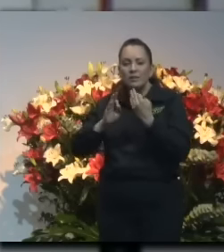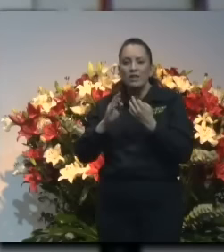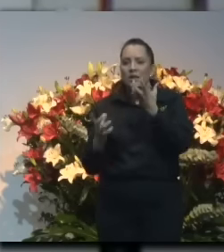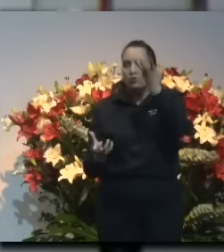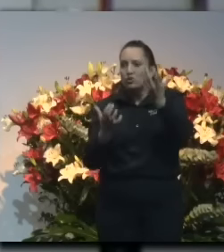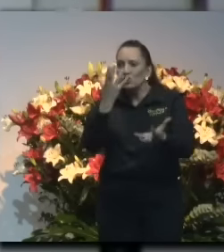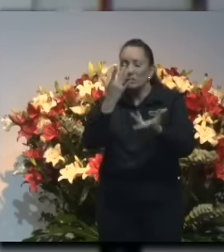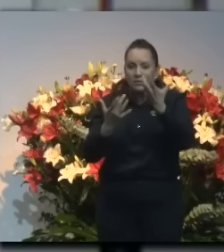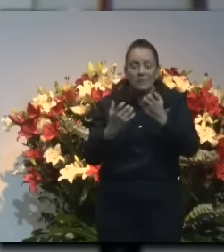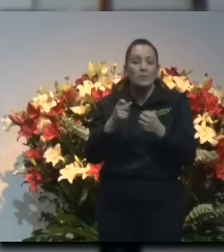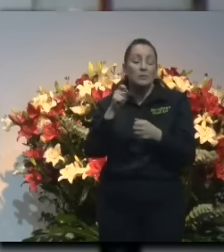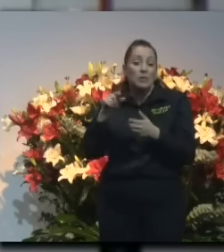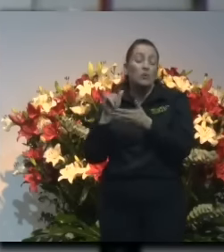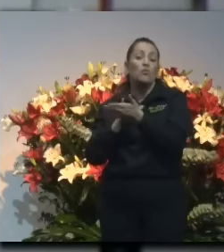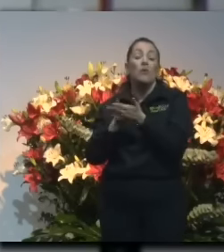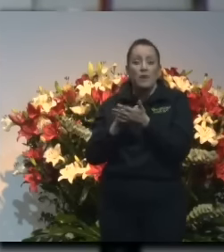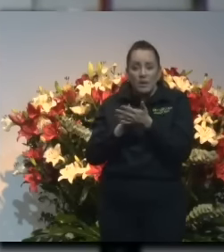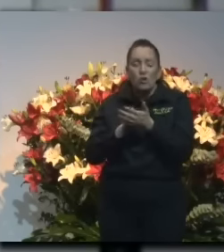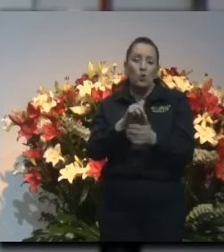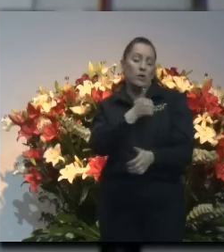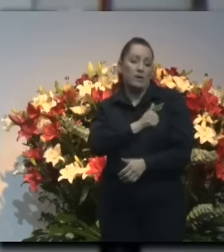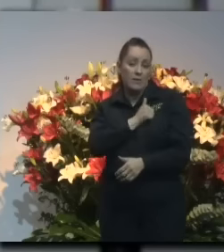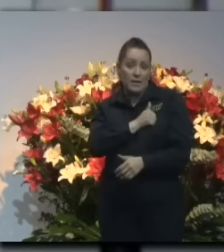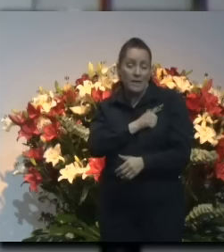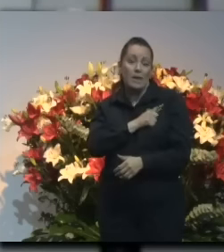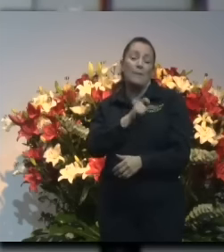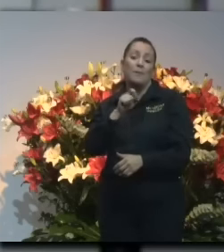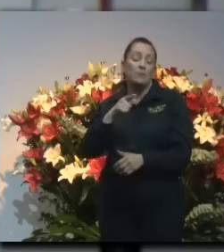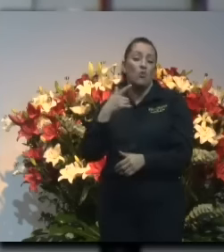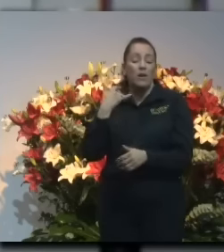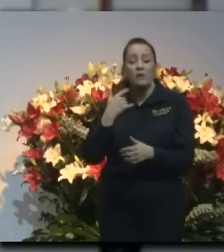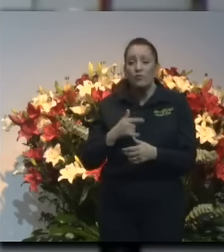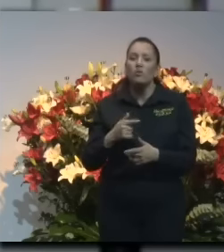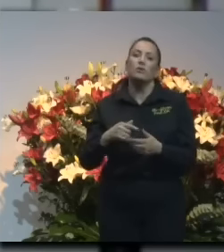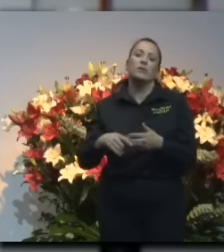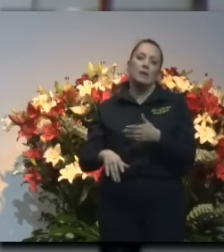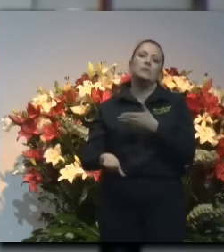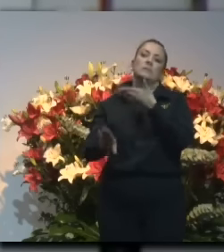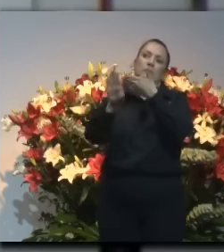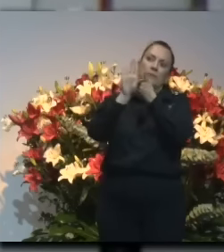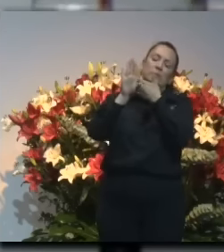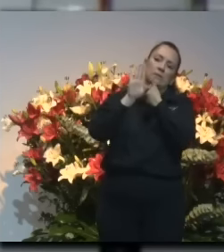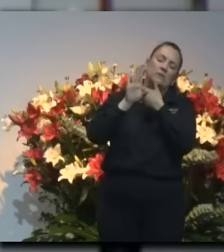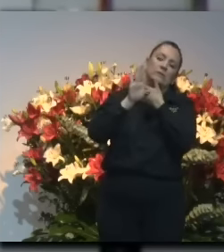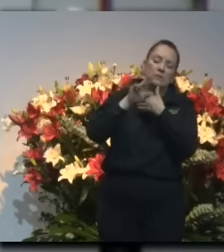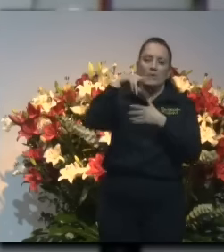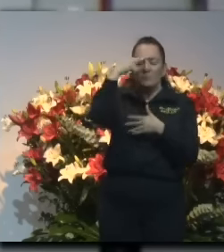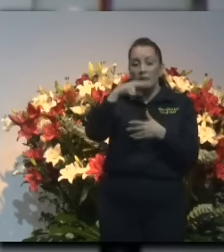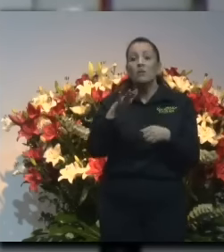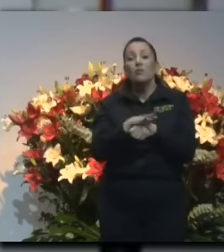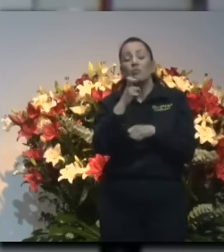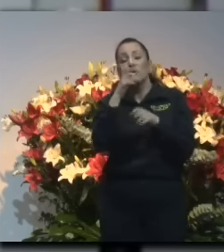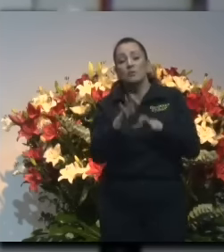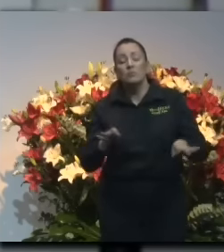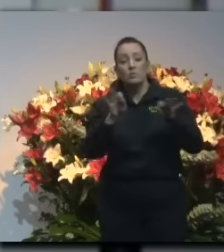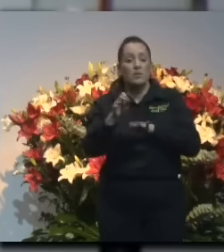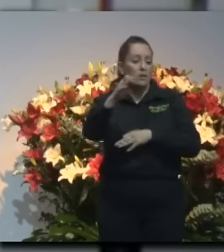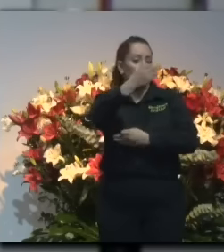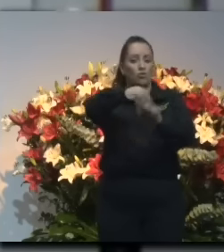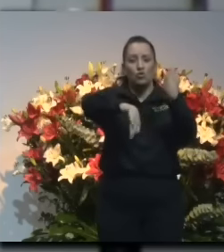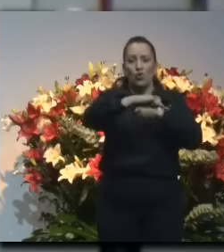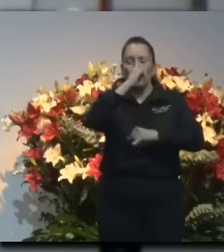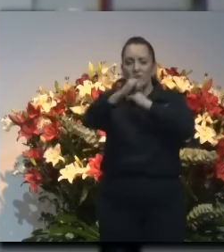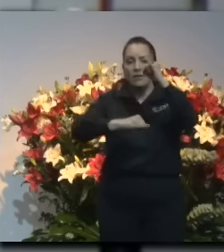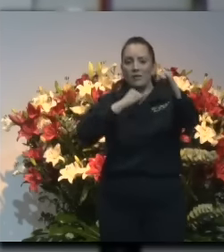afectaron a Nueva York y los incendios de California le afectan a México, y pues ahí tendríamos que profundizar en una cooperación